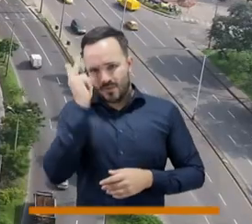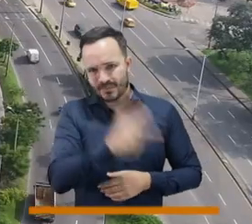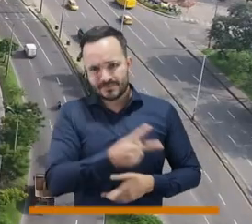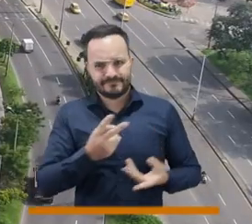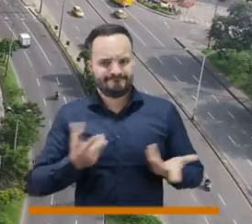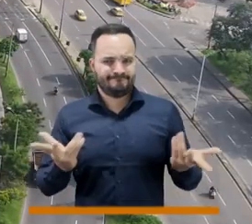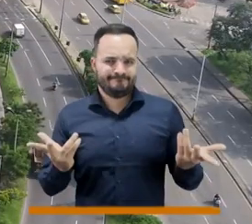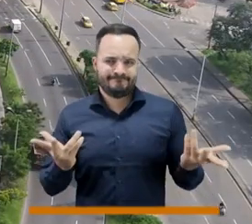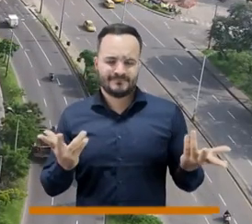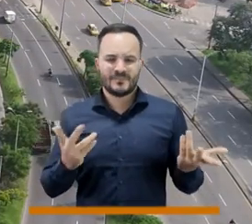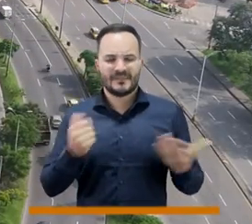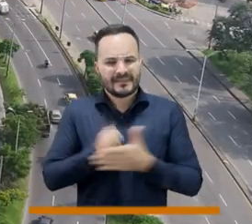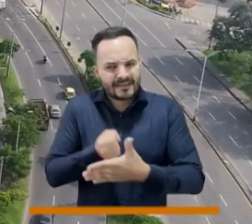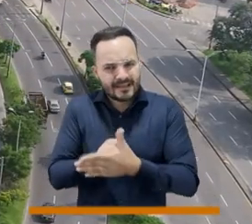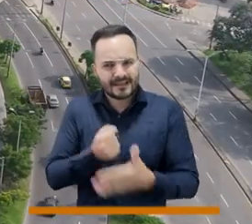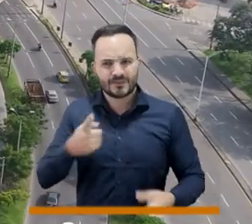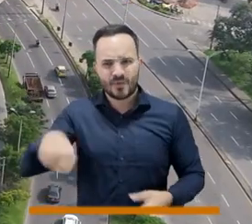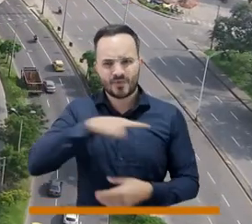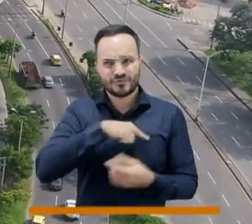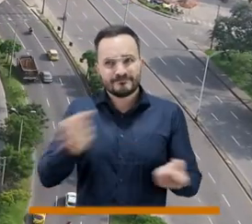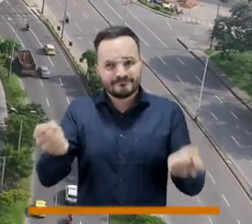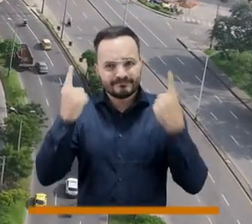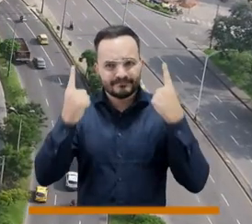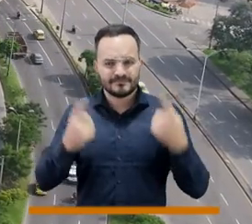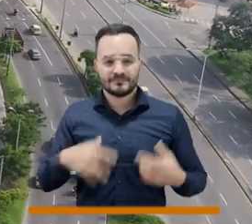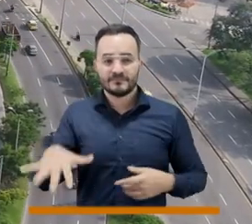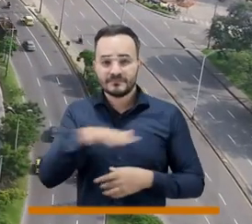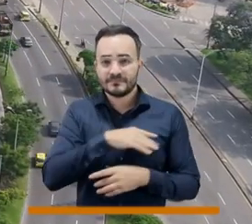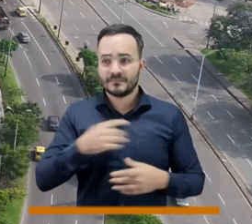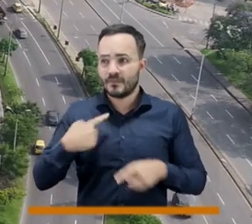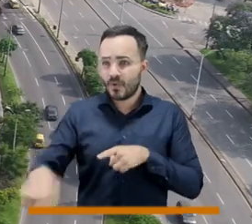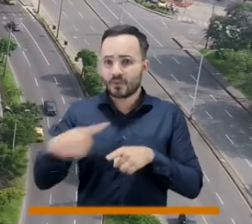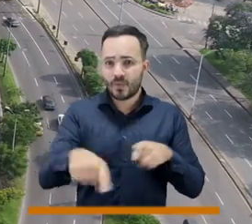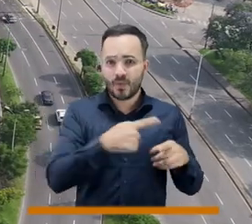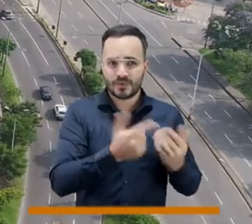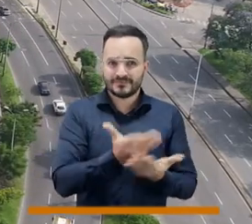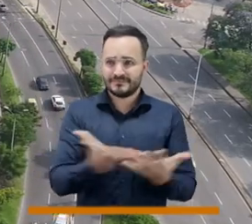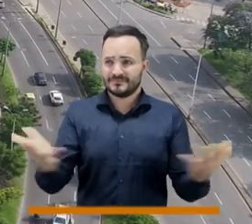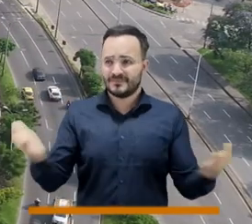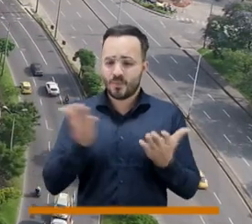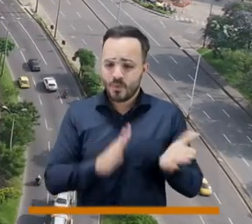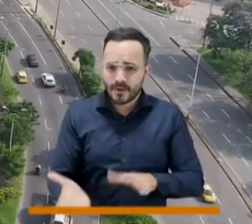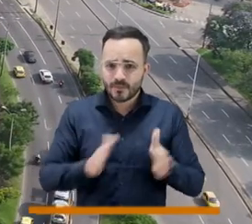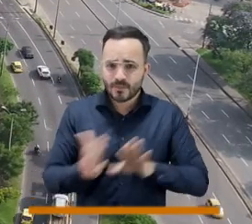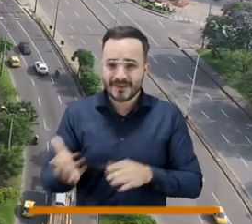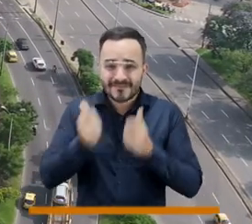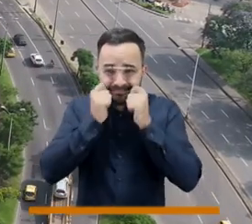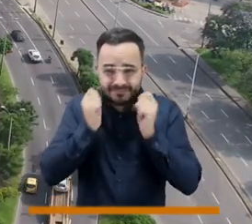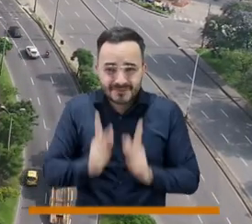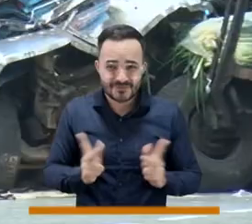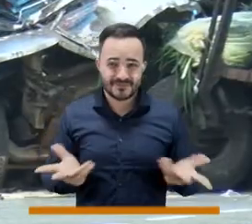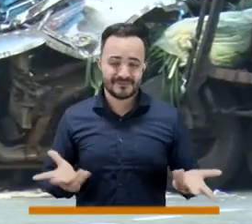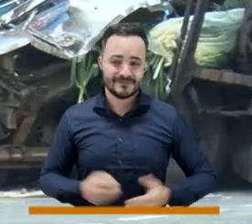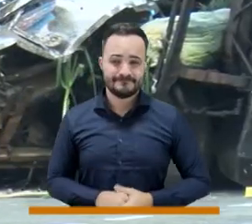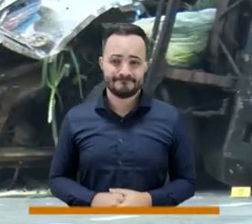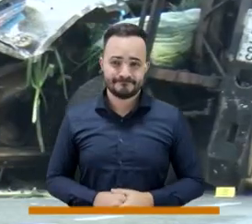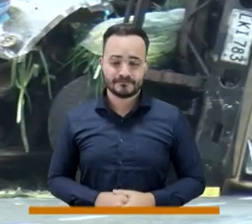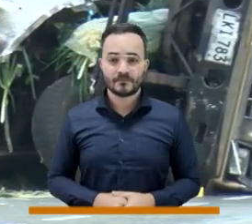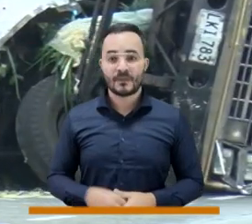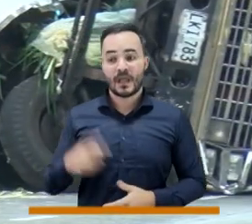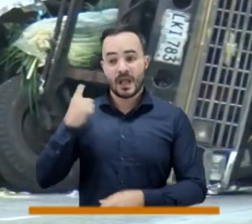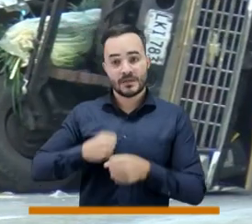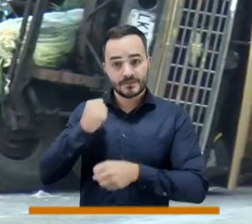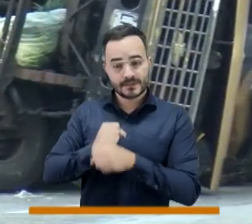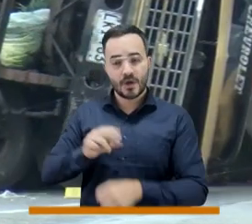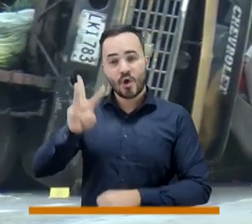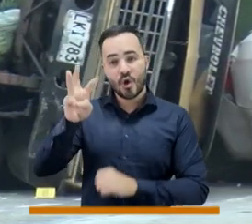para tratar de que entendamos que son vidas humanas las que cada año se están yendo, pero también la cantidad de heridos. El año